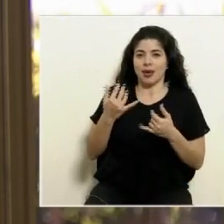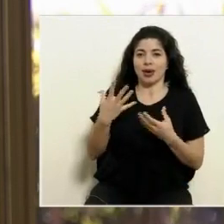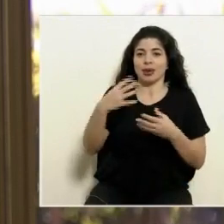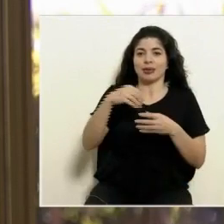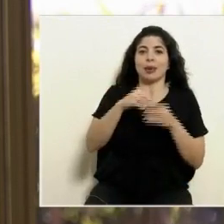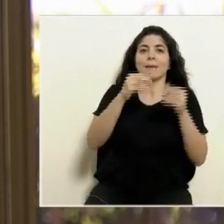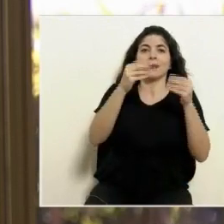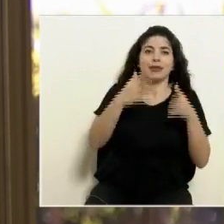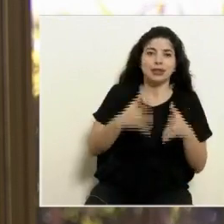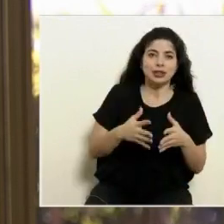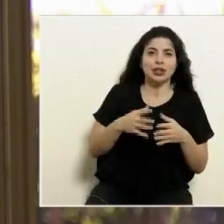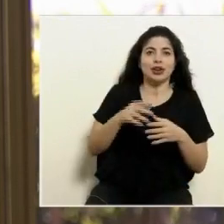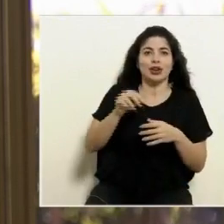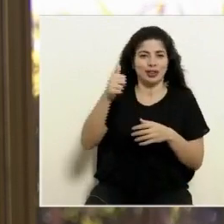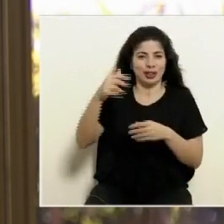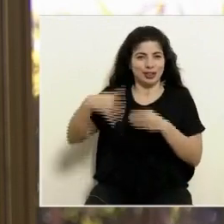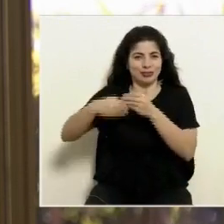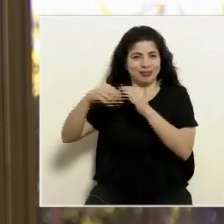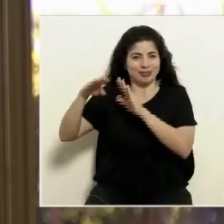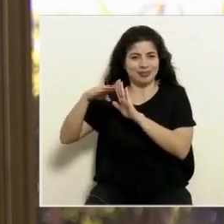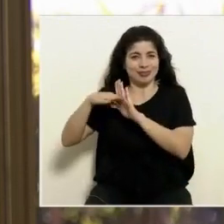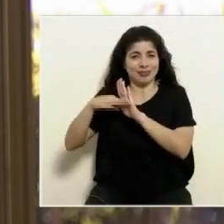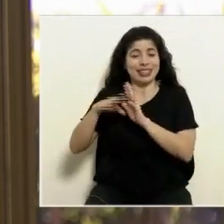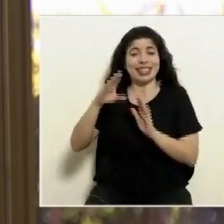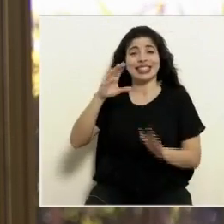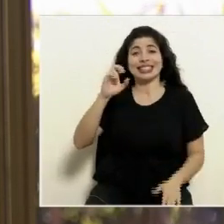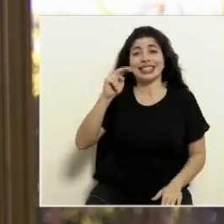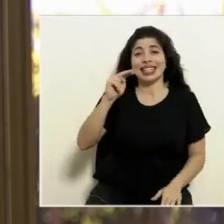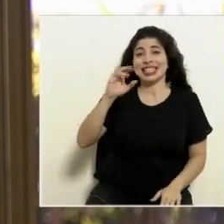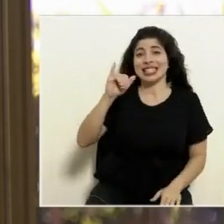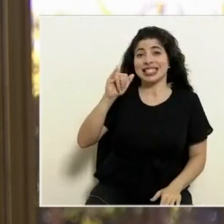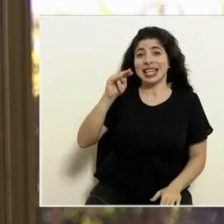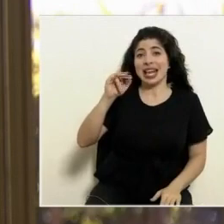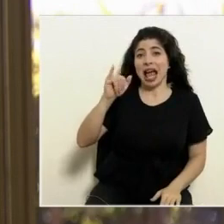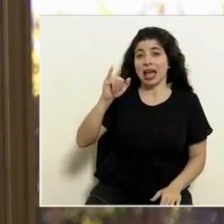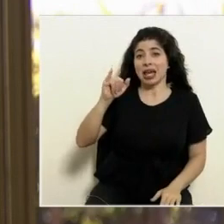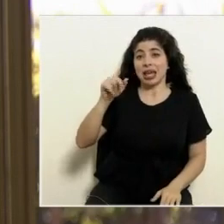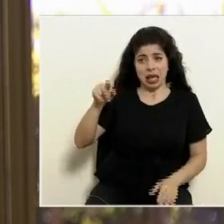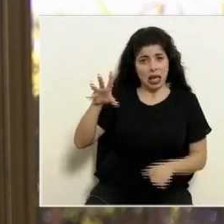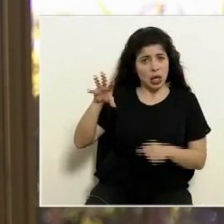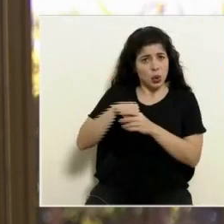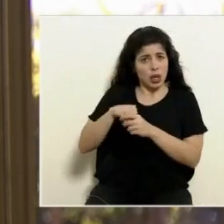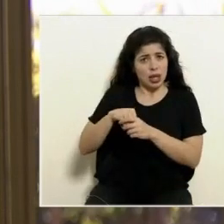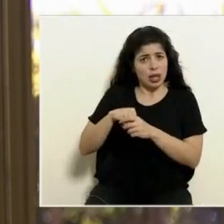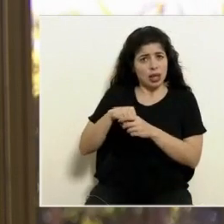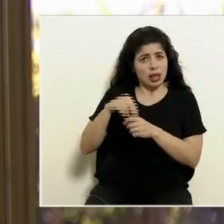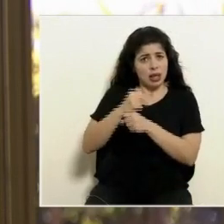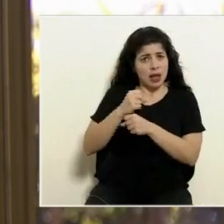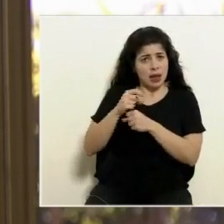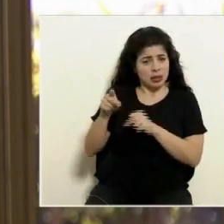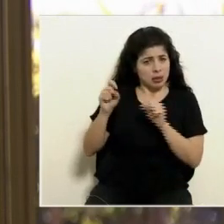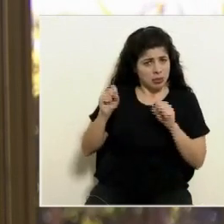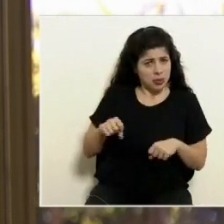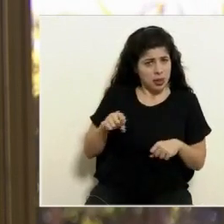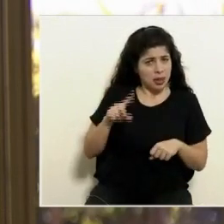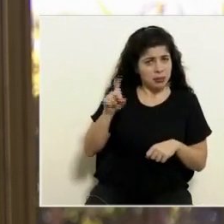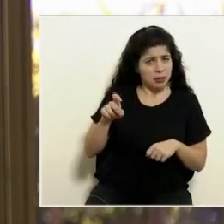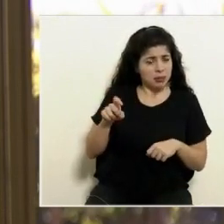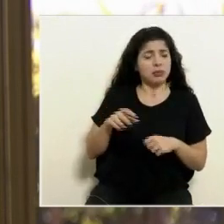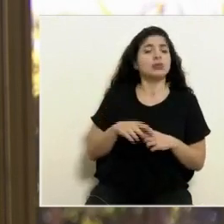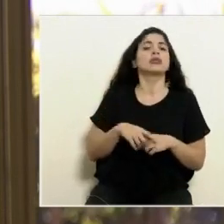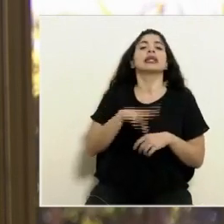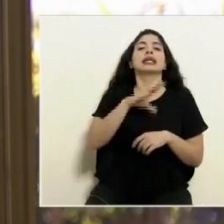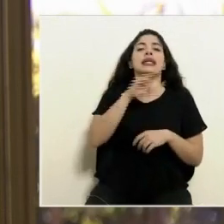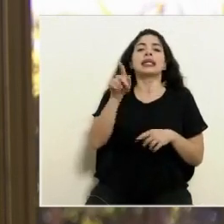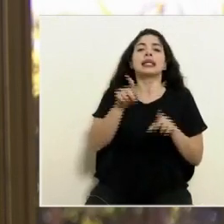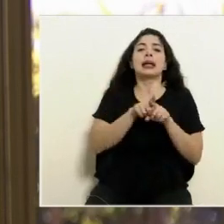tema de profesores y demás, si están o sin nada y las personas que trabajan en el área de esto, si me puede precisar. Y también quiero